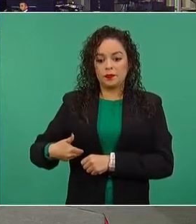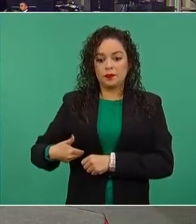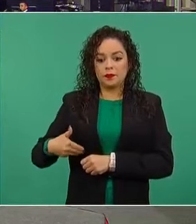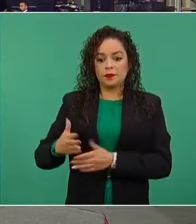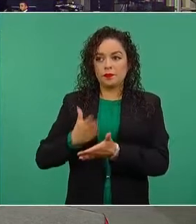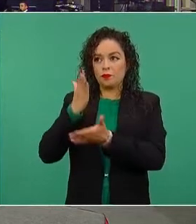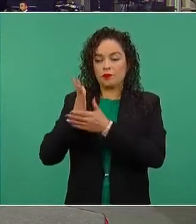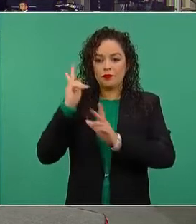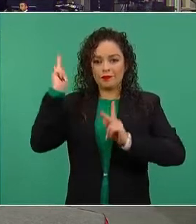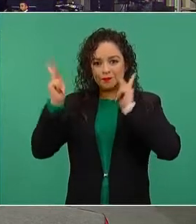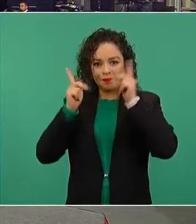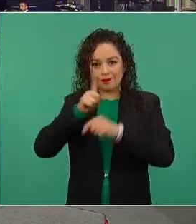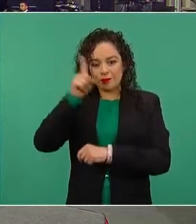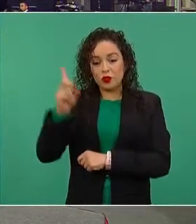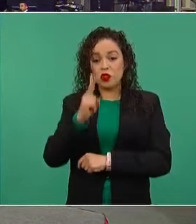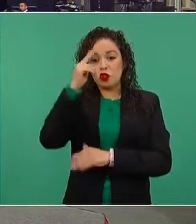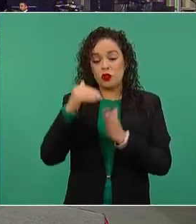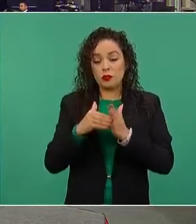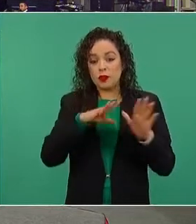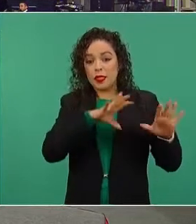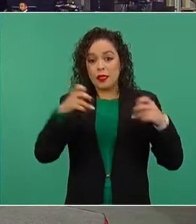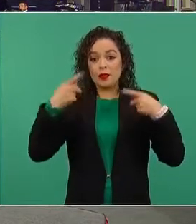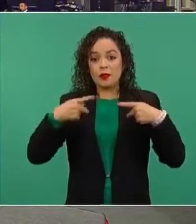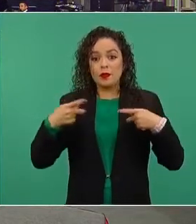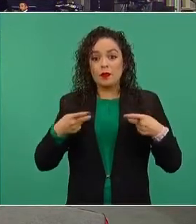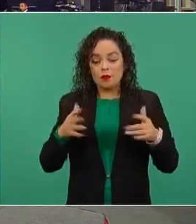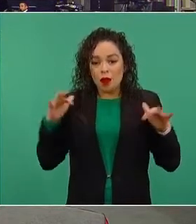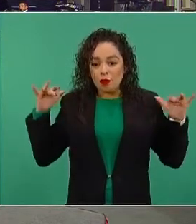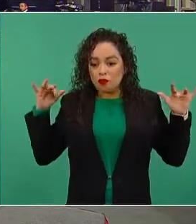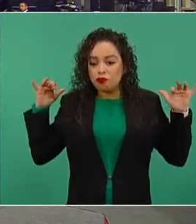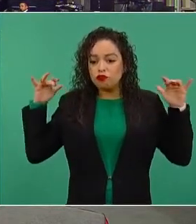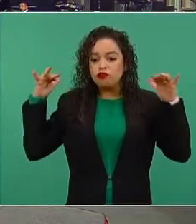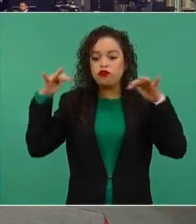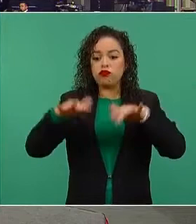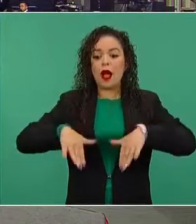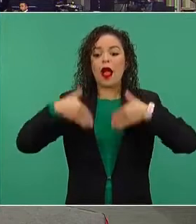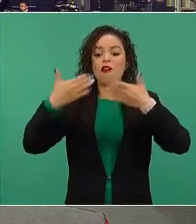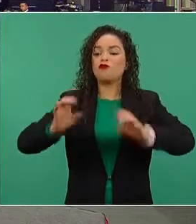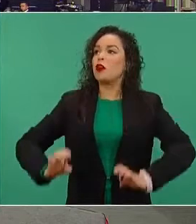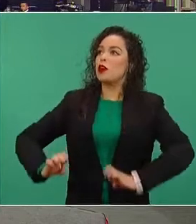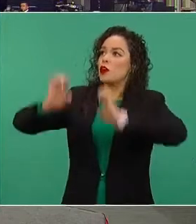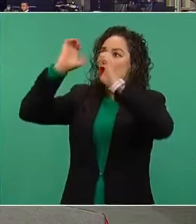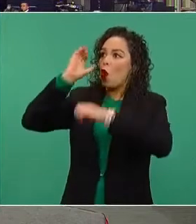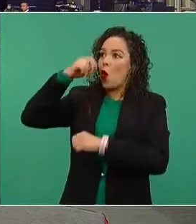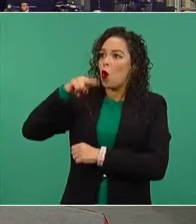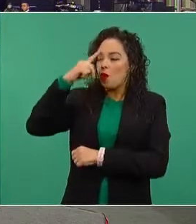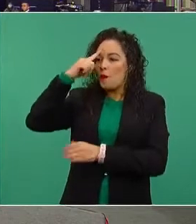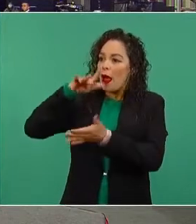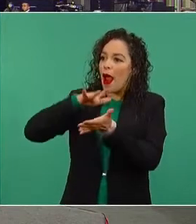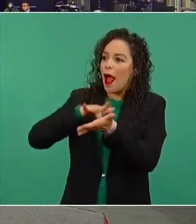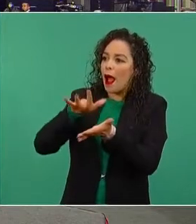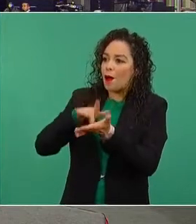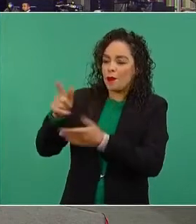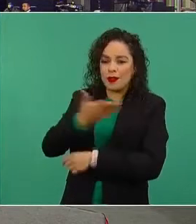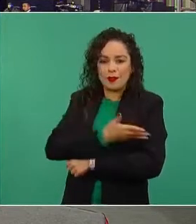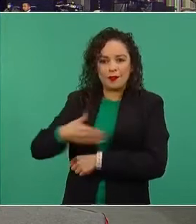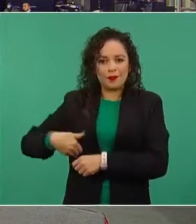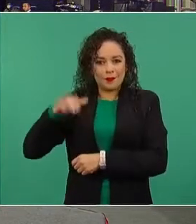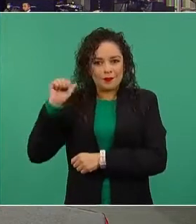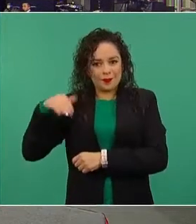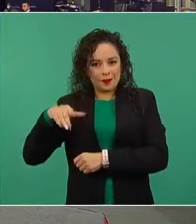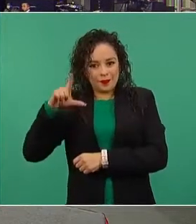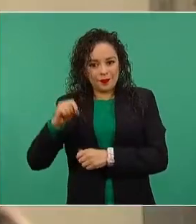2.500 personas salieron a las calles enfrente del edificio de la ONU para apoyar al presidente. Ayer dijo que pues